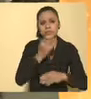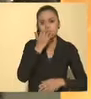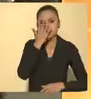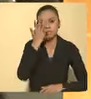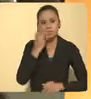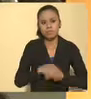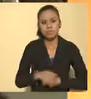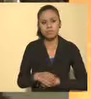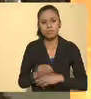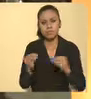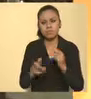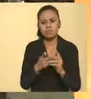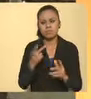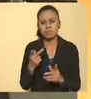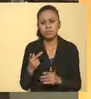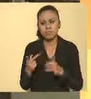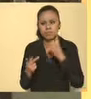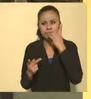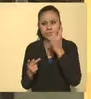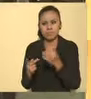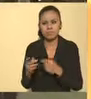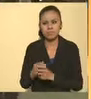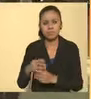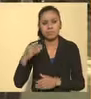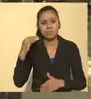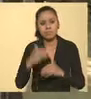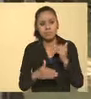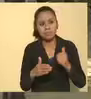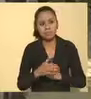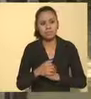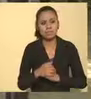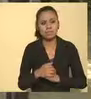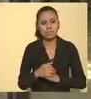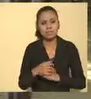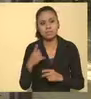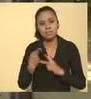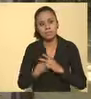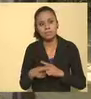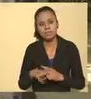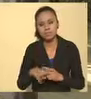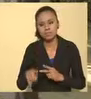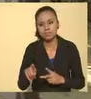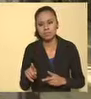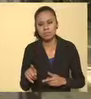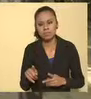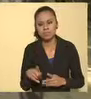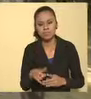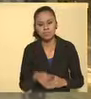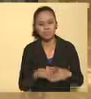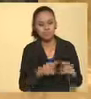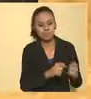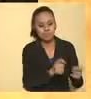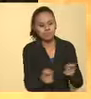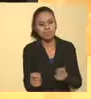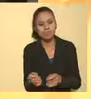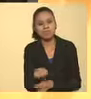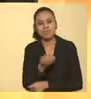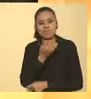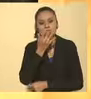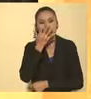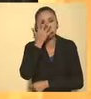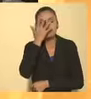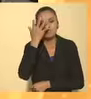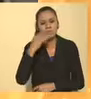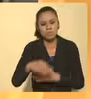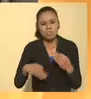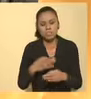olores. Okay. Muchas veces en el ambiente termina de montar el evento y empiezas a repartir como aroma. Como que todo eso te va